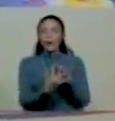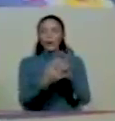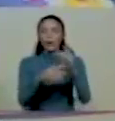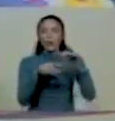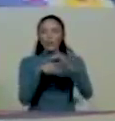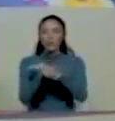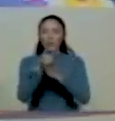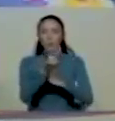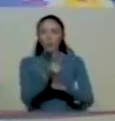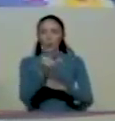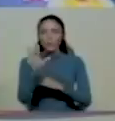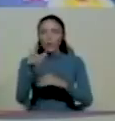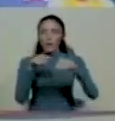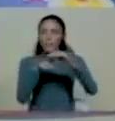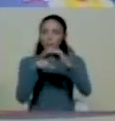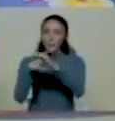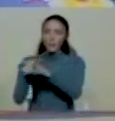3.